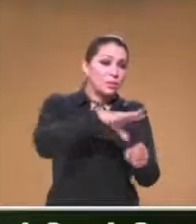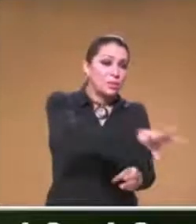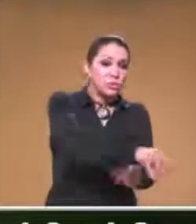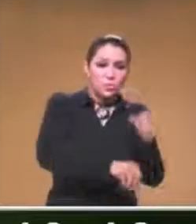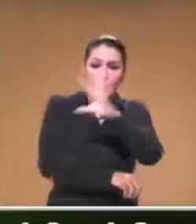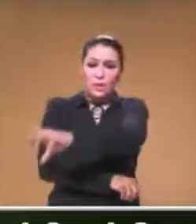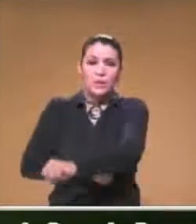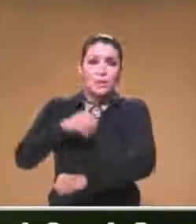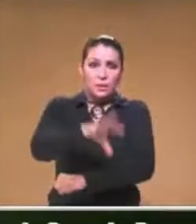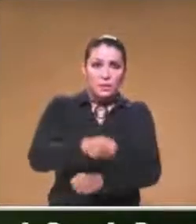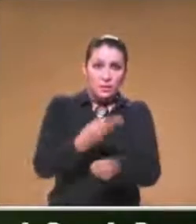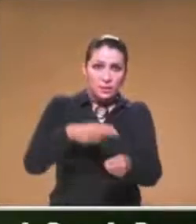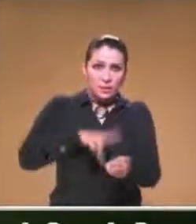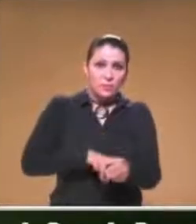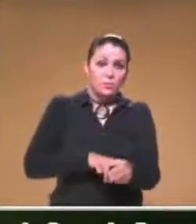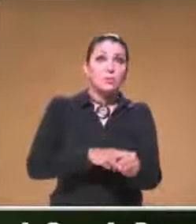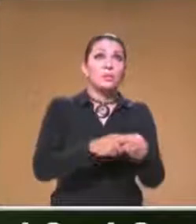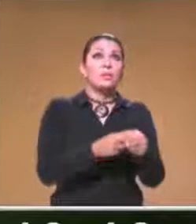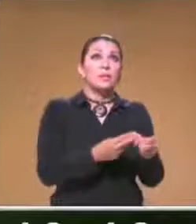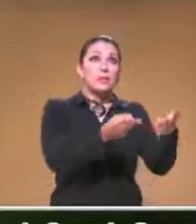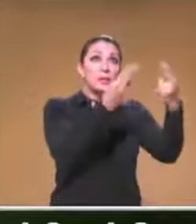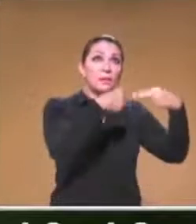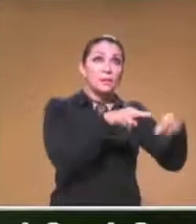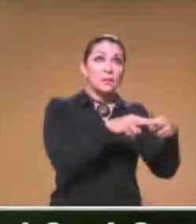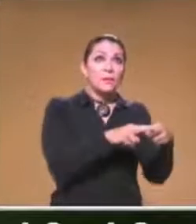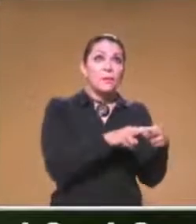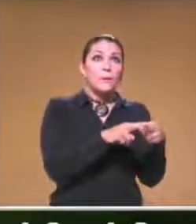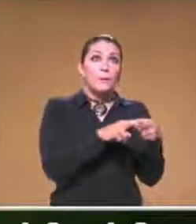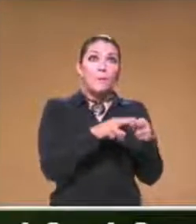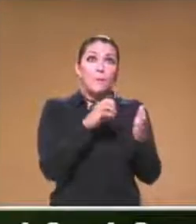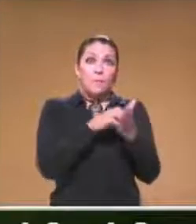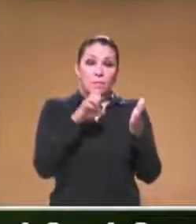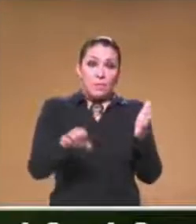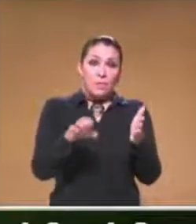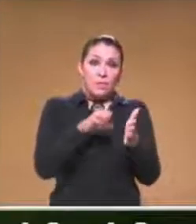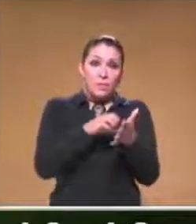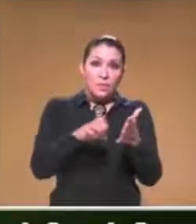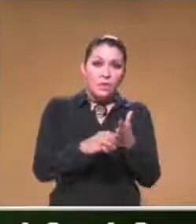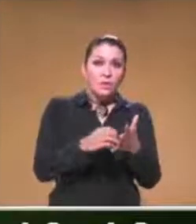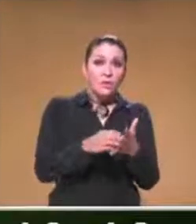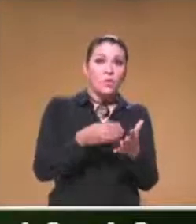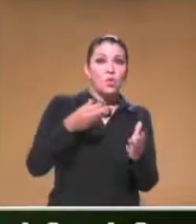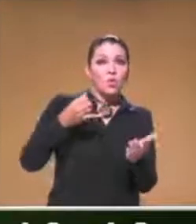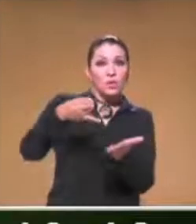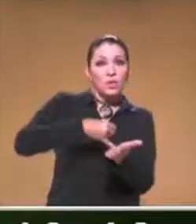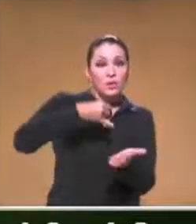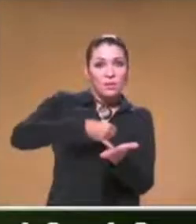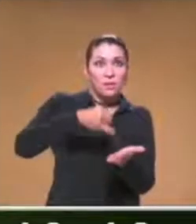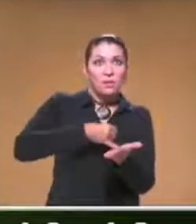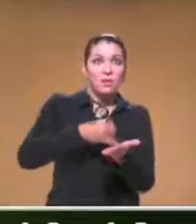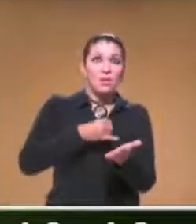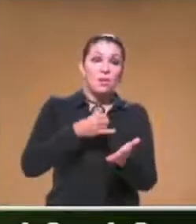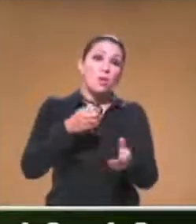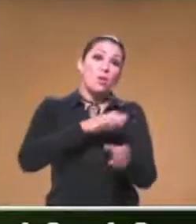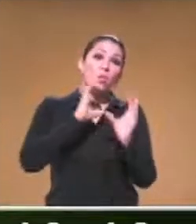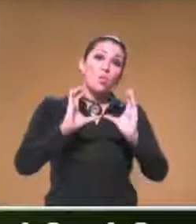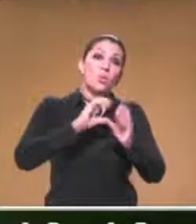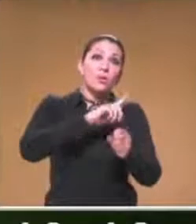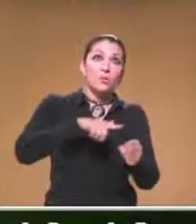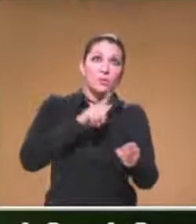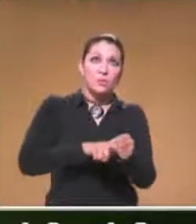del sector, agricultura, ganadería, pesca y explotación forestal o también llamada aprovechamiento de la